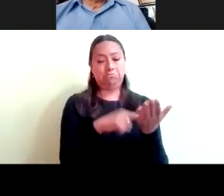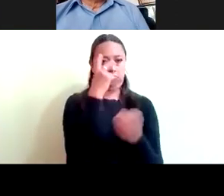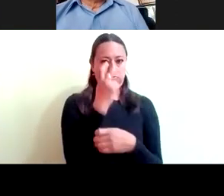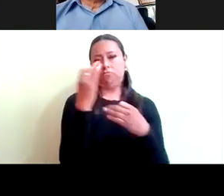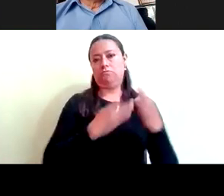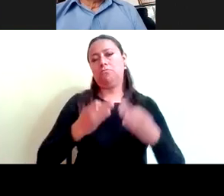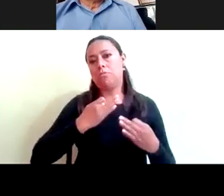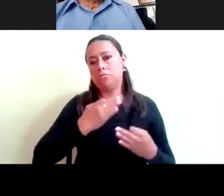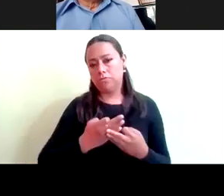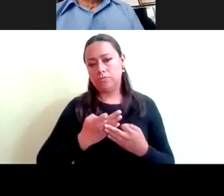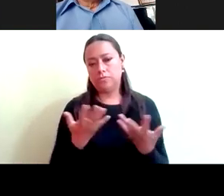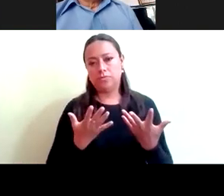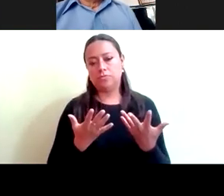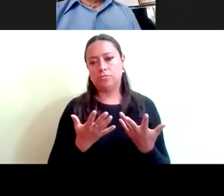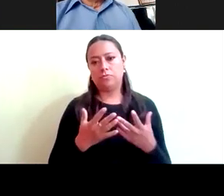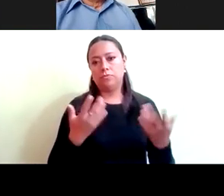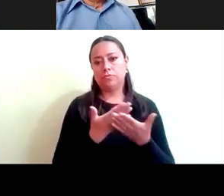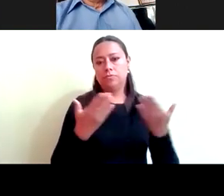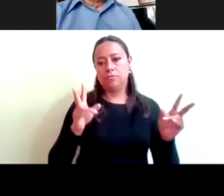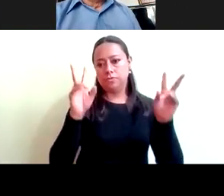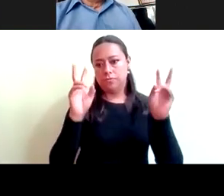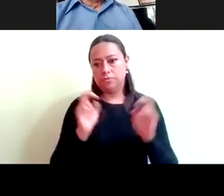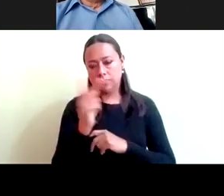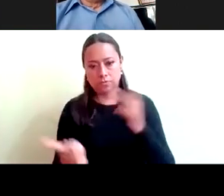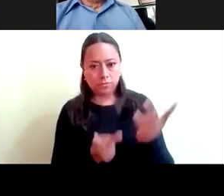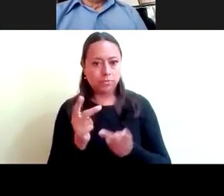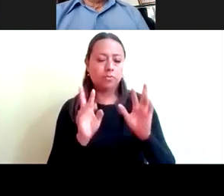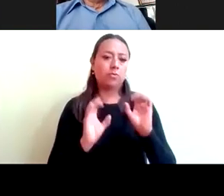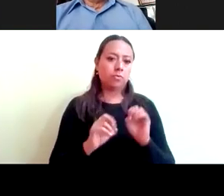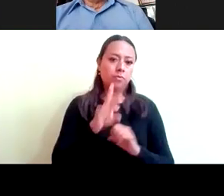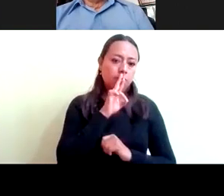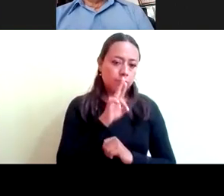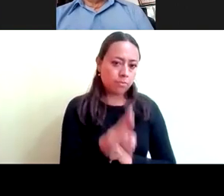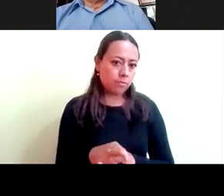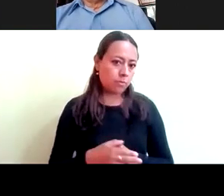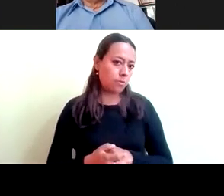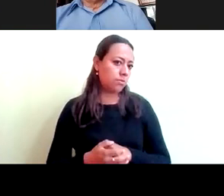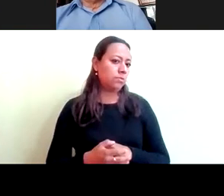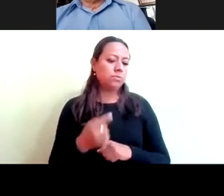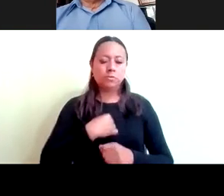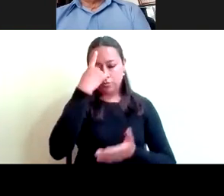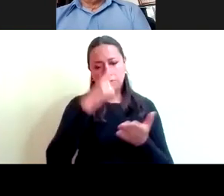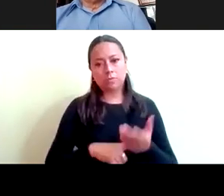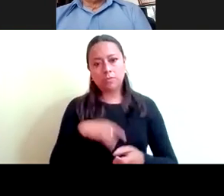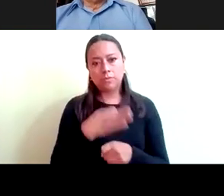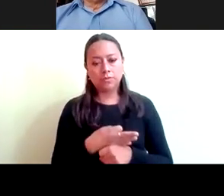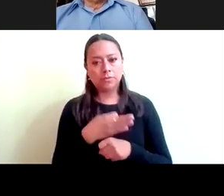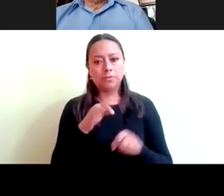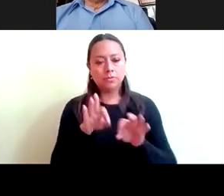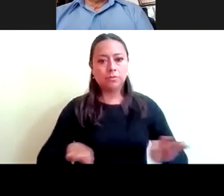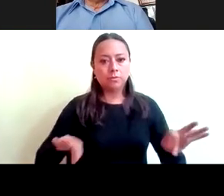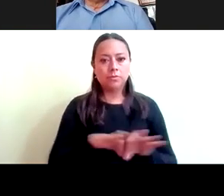el asunto de las preguntas, de las respuestas, creo que la importancia que tiene